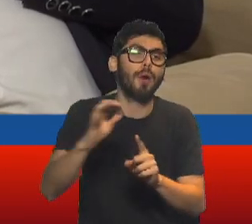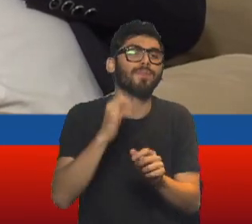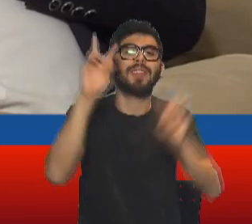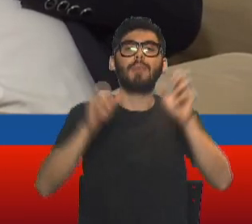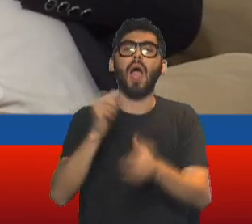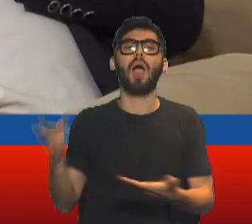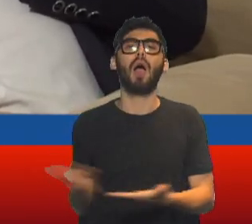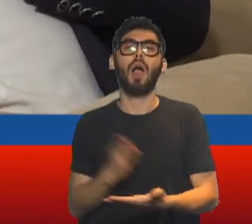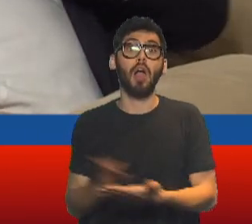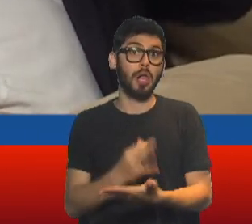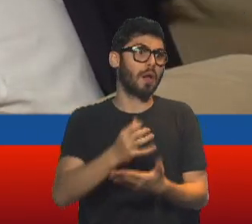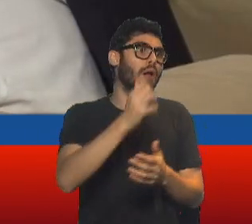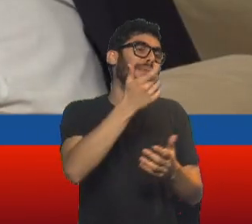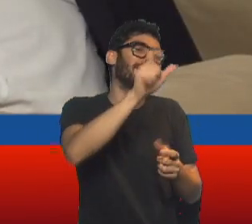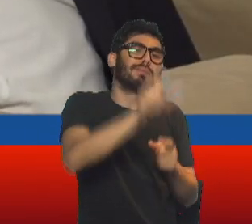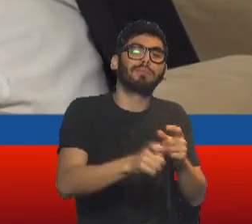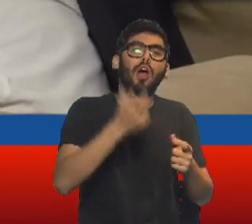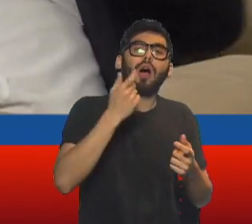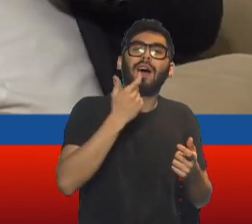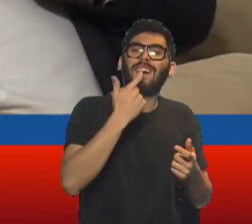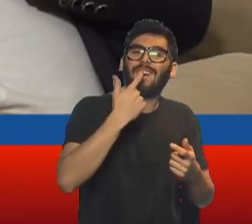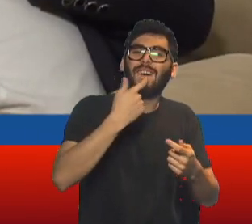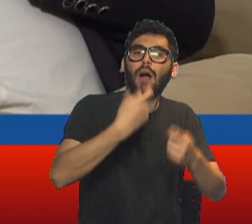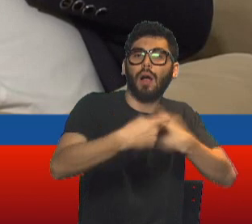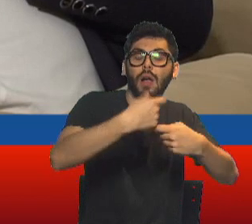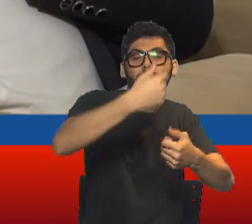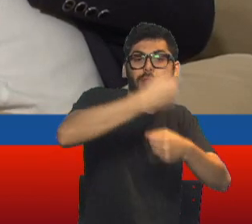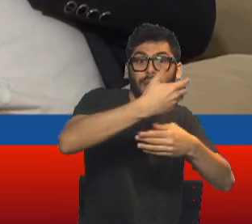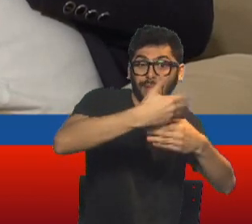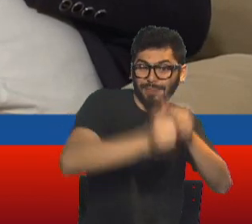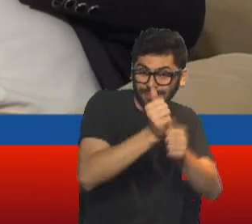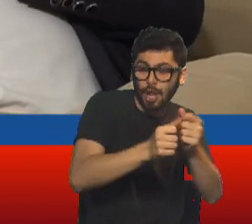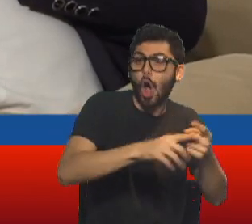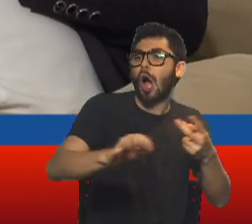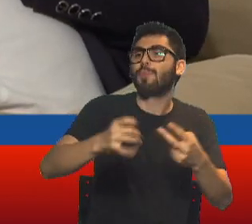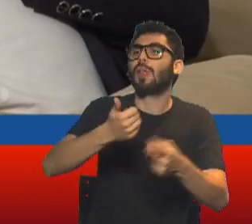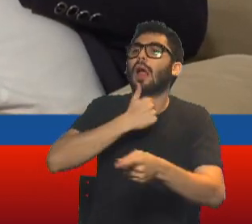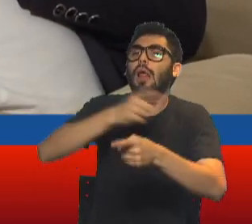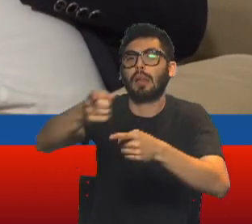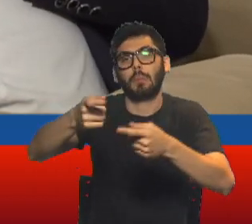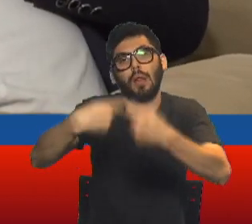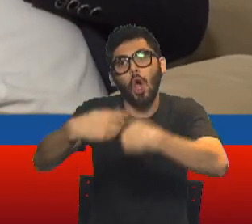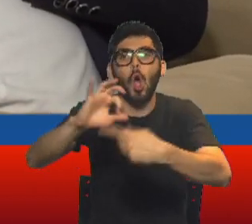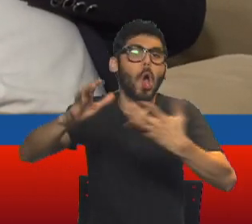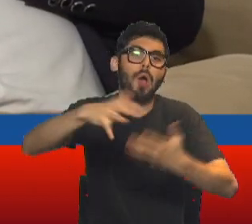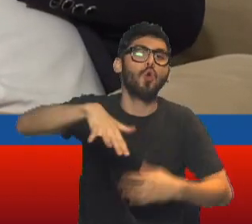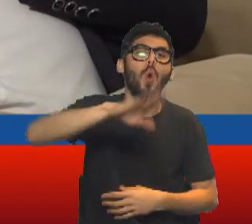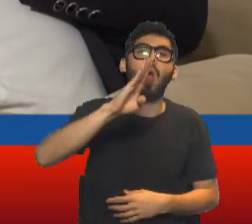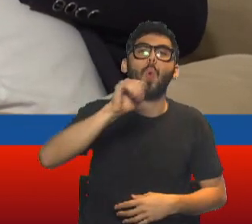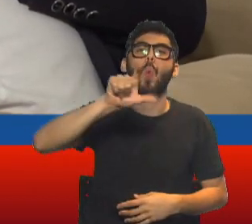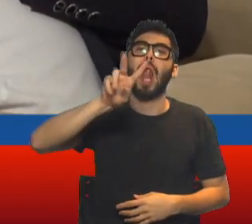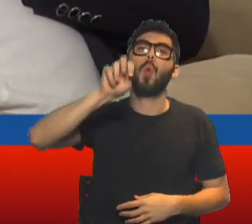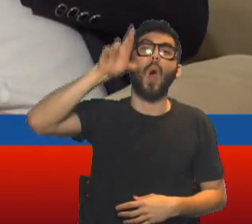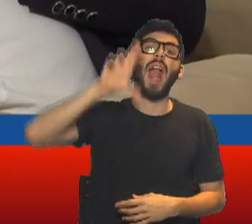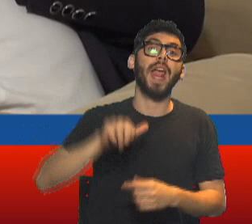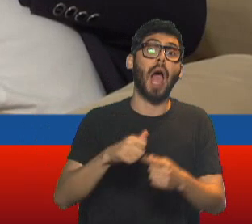una metalúrgica en San Martín, o el textil que está en Quilmes, o el comerciante que está sobreviviendo en Valvanera. Si queremos hablar de cuestiones de